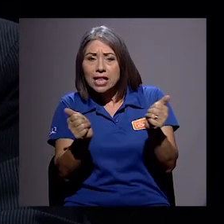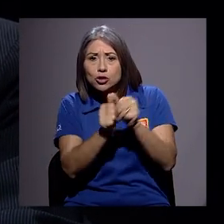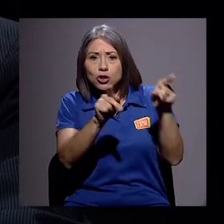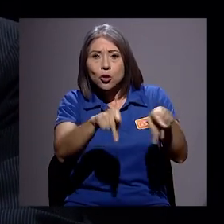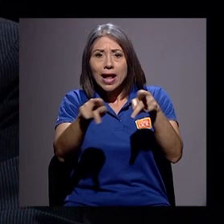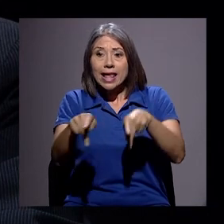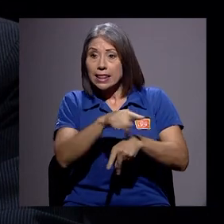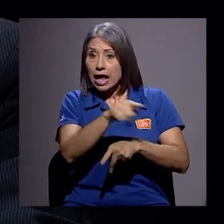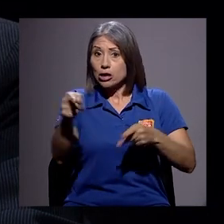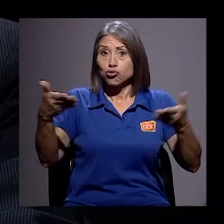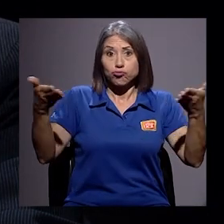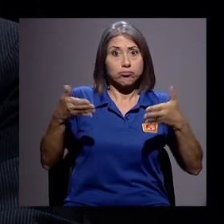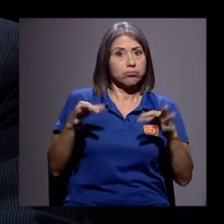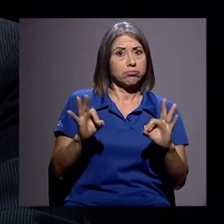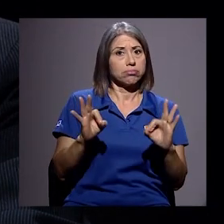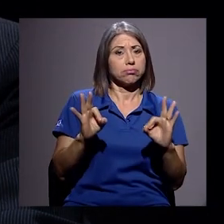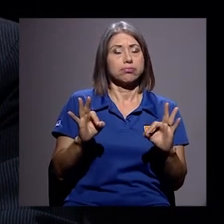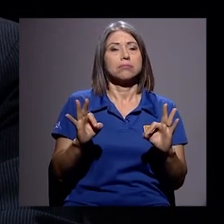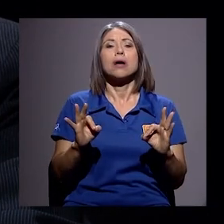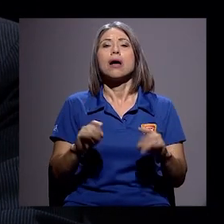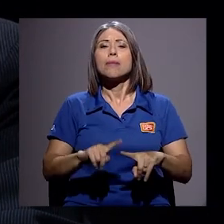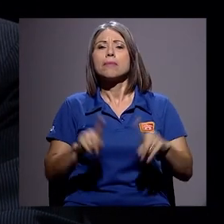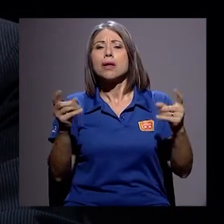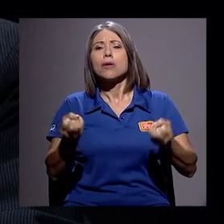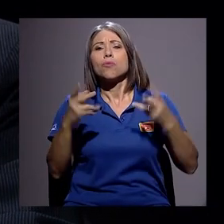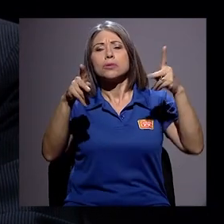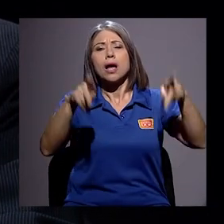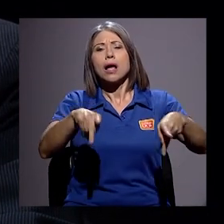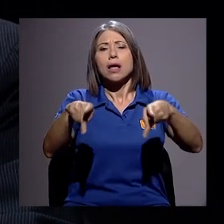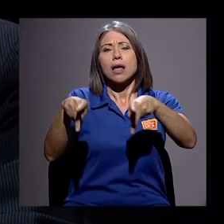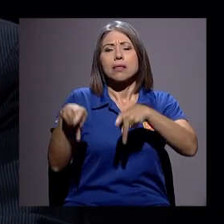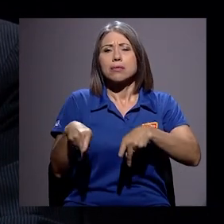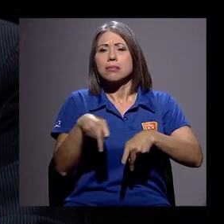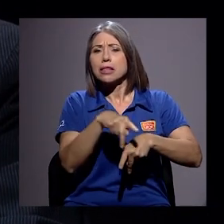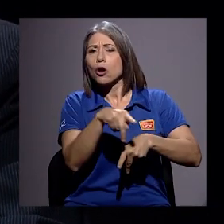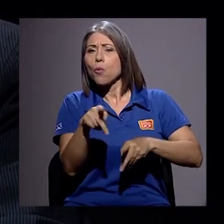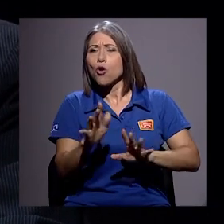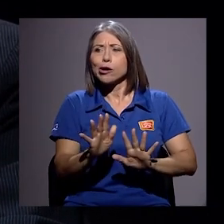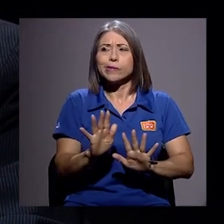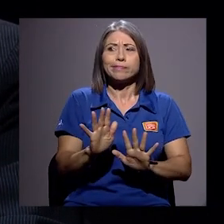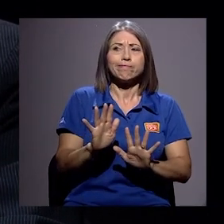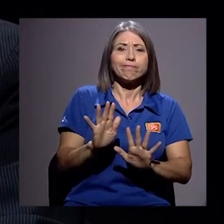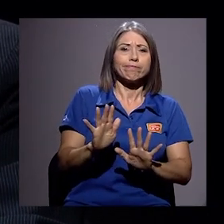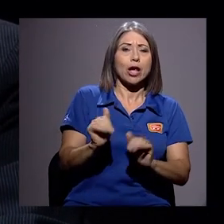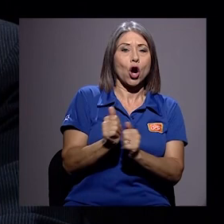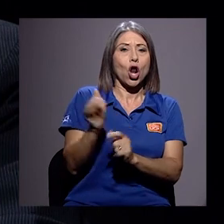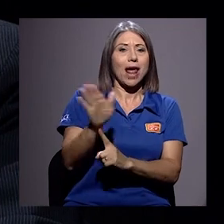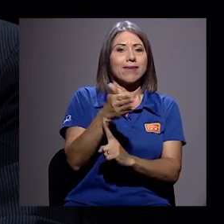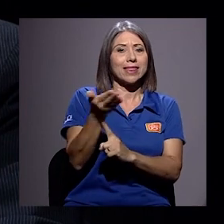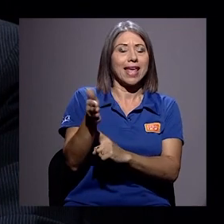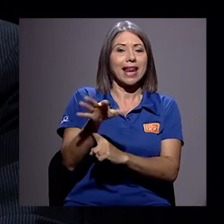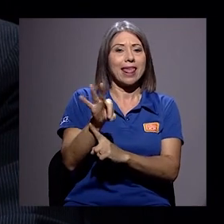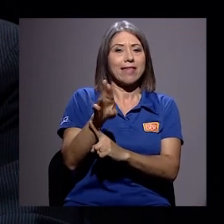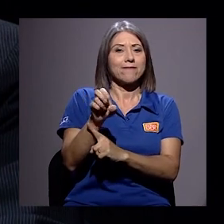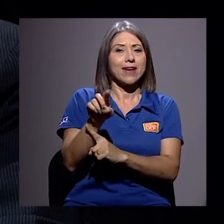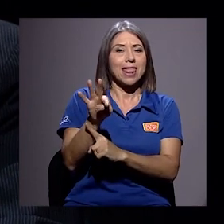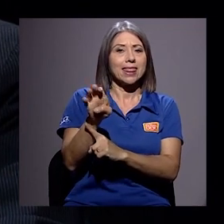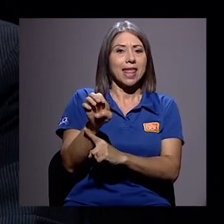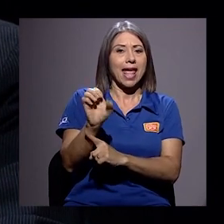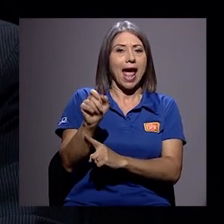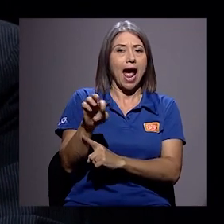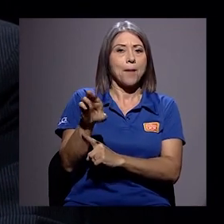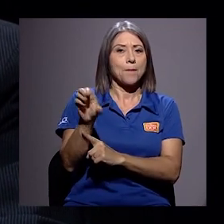acogida pero mucha gente digamos que tiene alguna especie de reticencia con la bandera del frente amplio y es lógico para nosotros